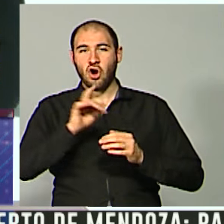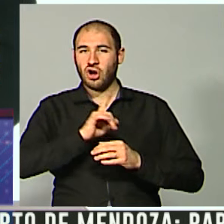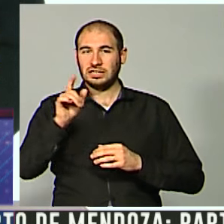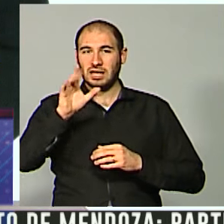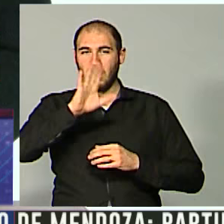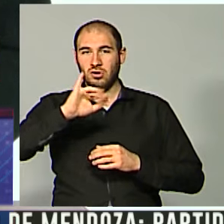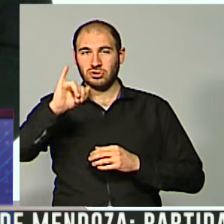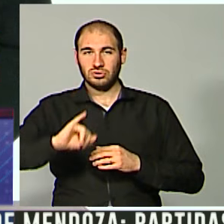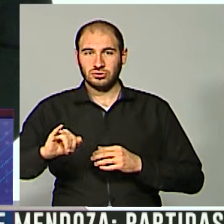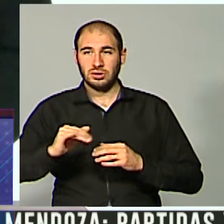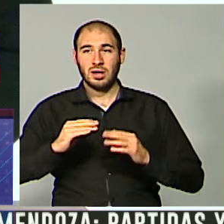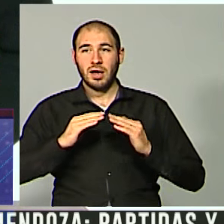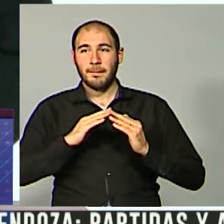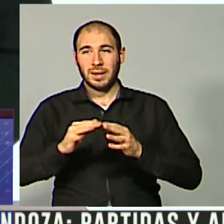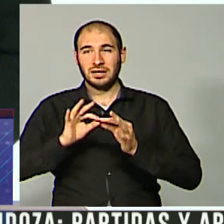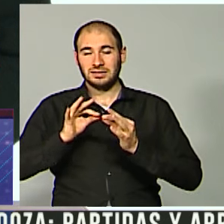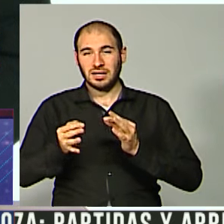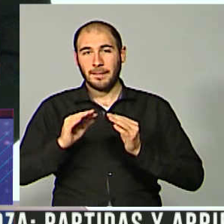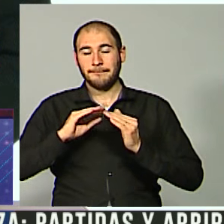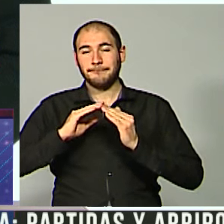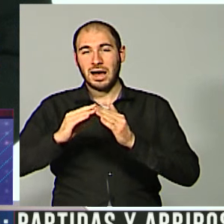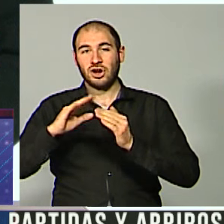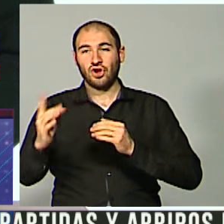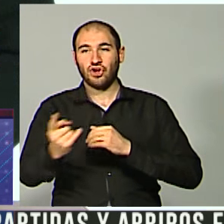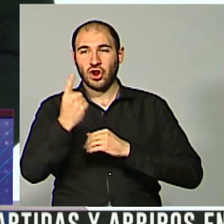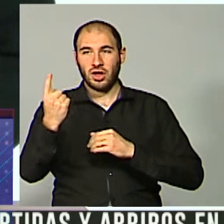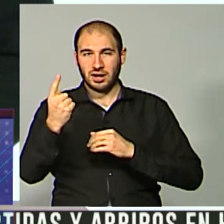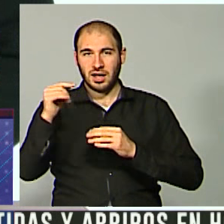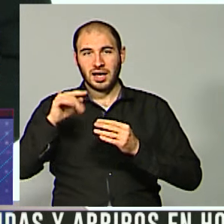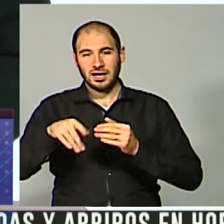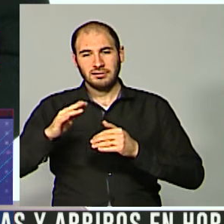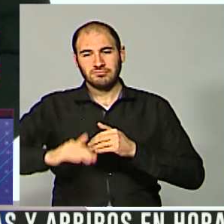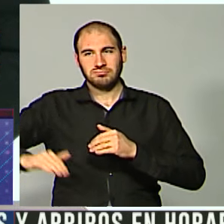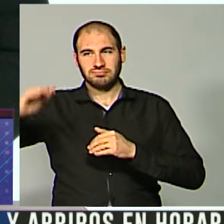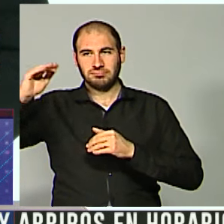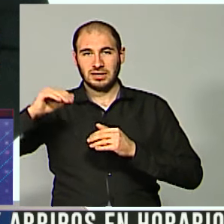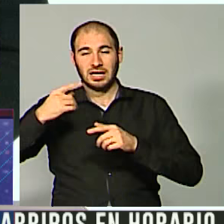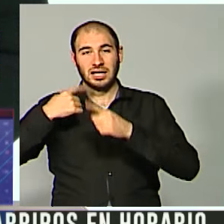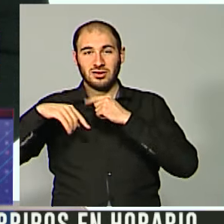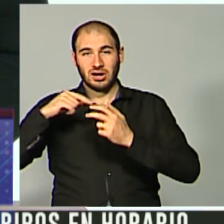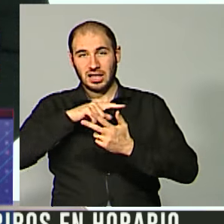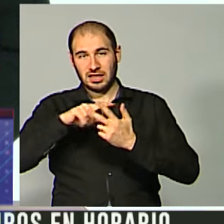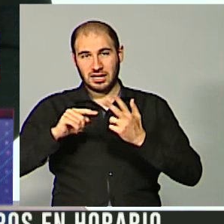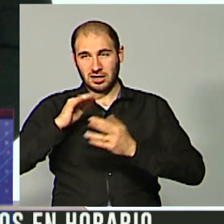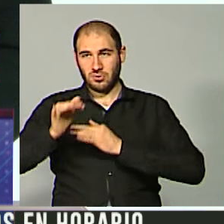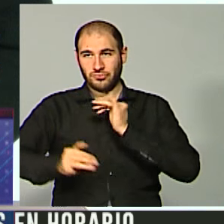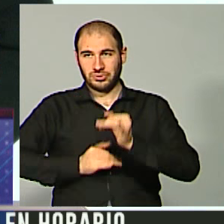Cruz, uno de los barrios que linda también con el barrio de La Gloria, y que se crió allí, y en esta trilogía que hacía mención